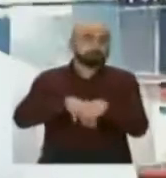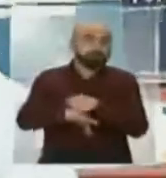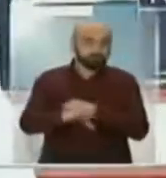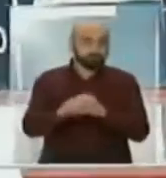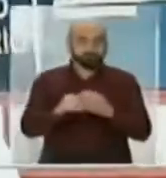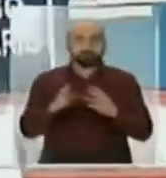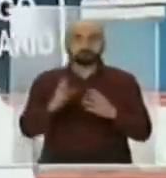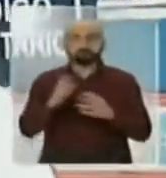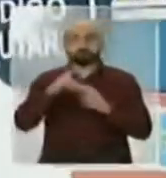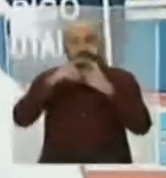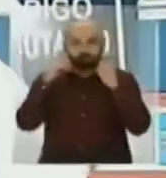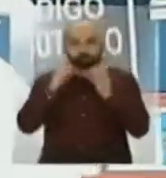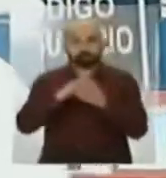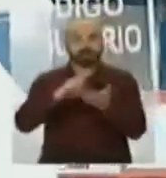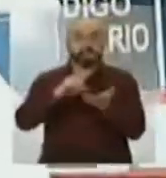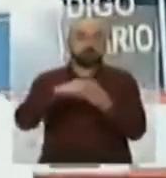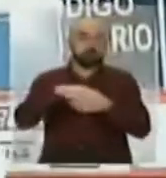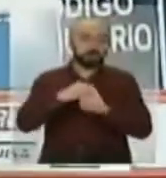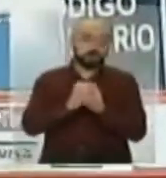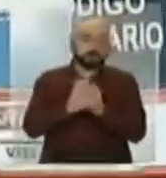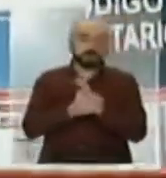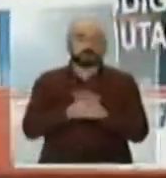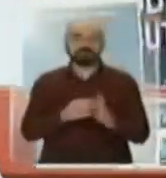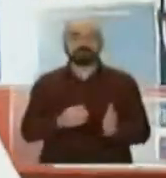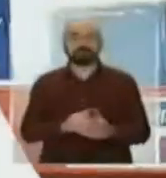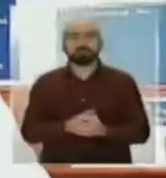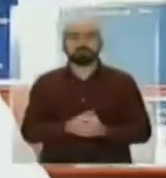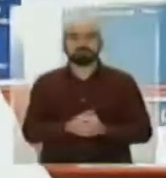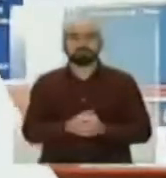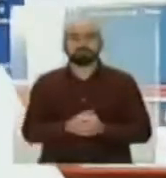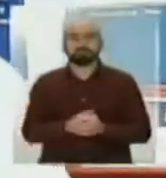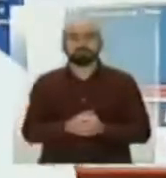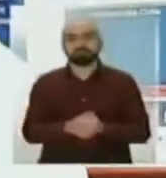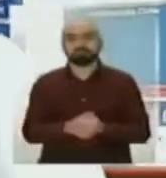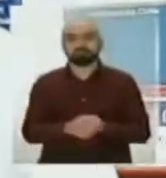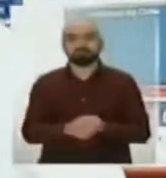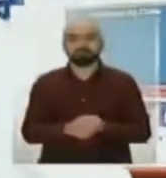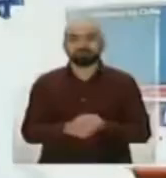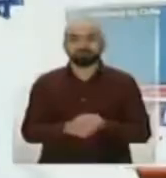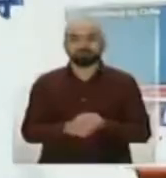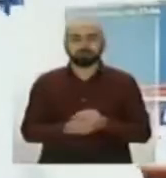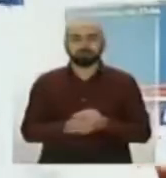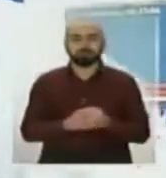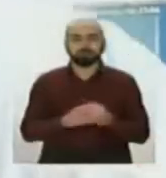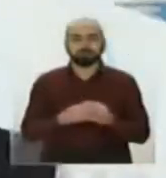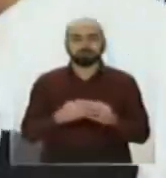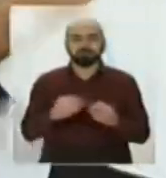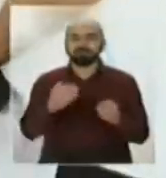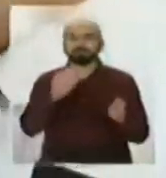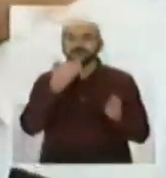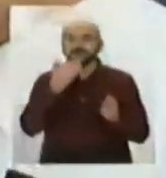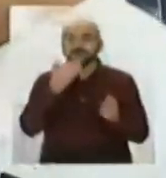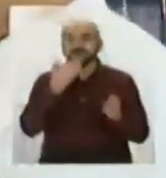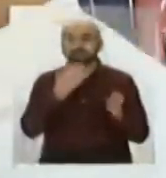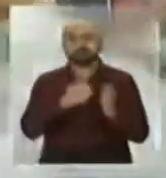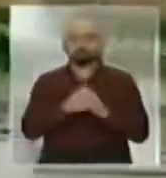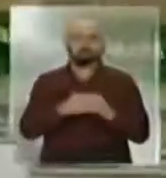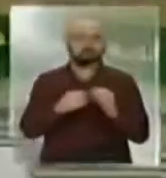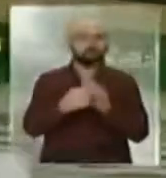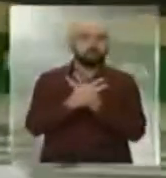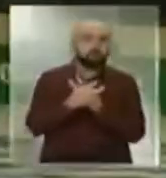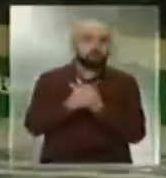mascarilla, alcohol gel. Tengo una solución de cuaternario con